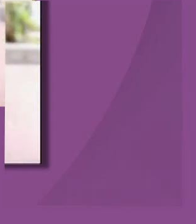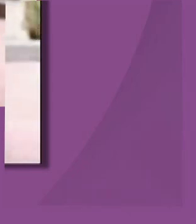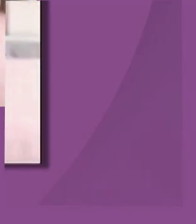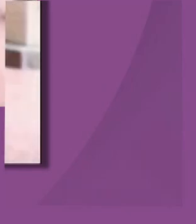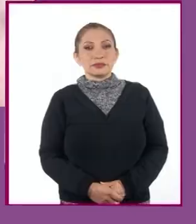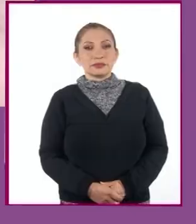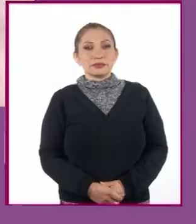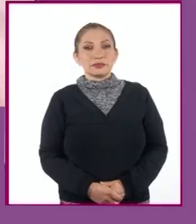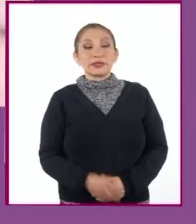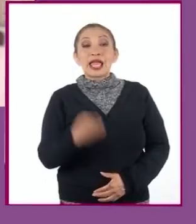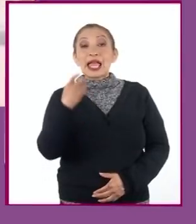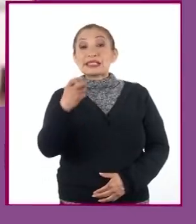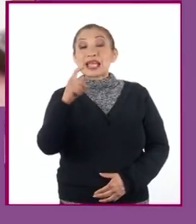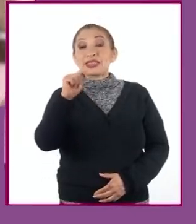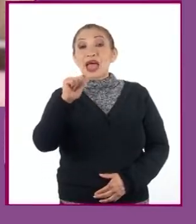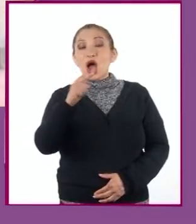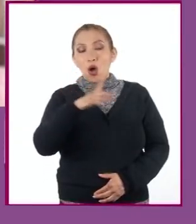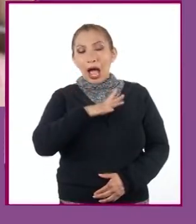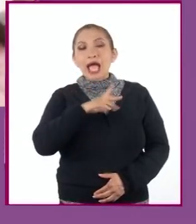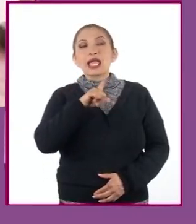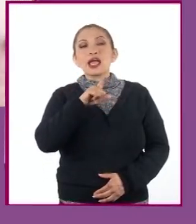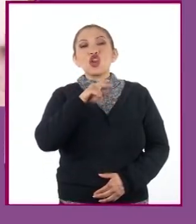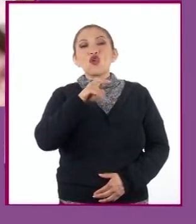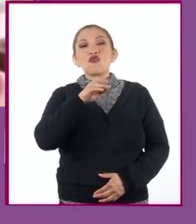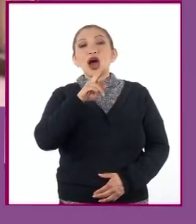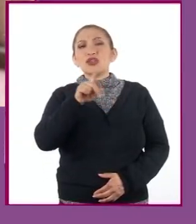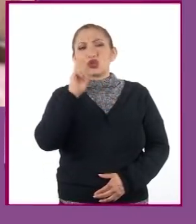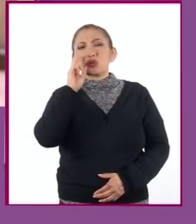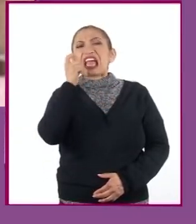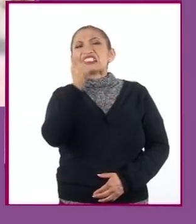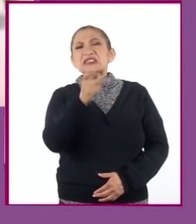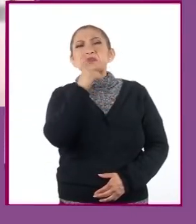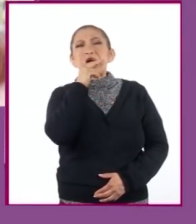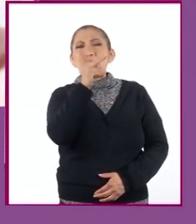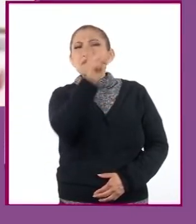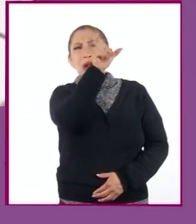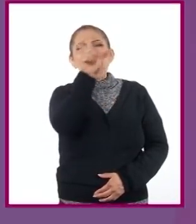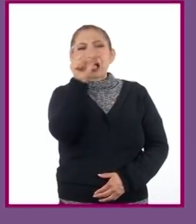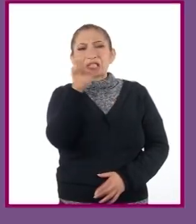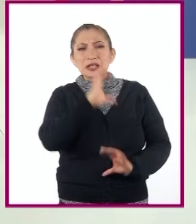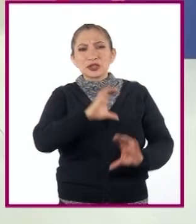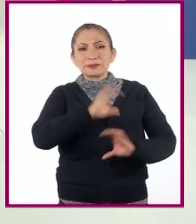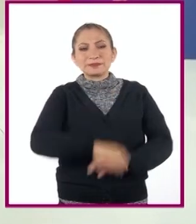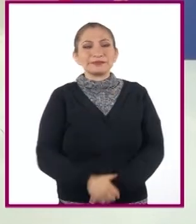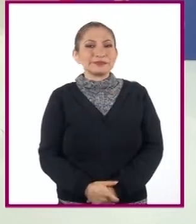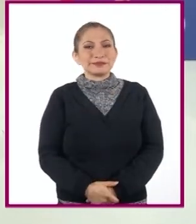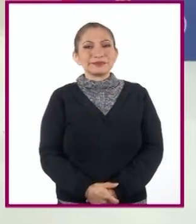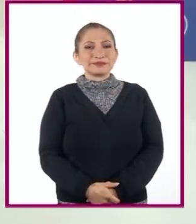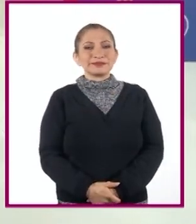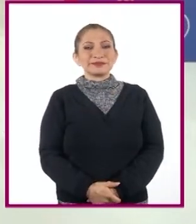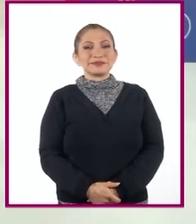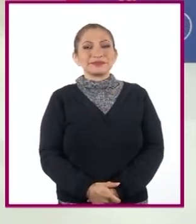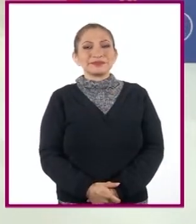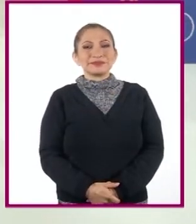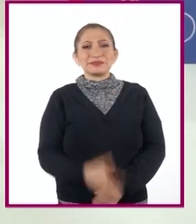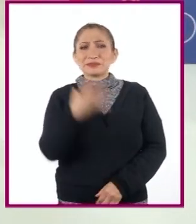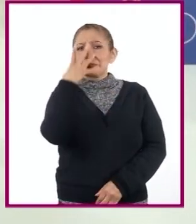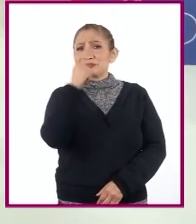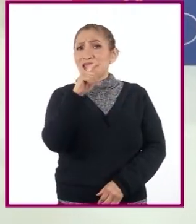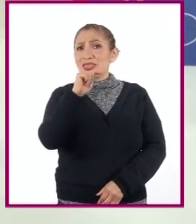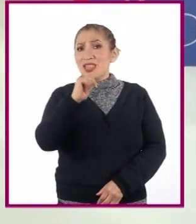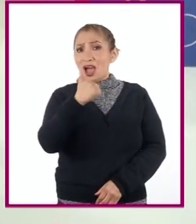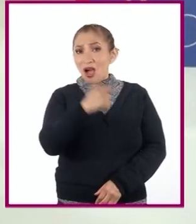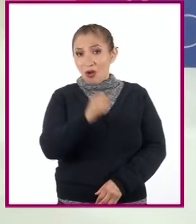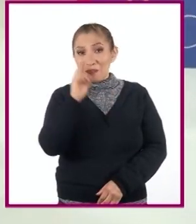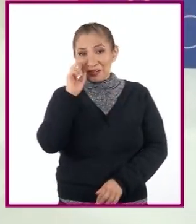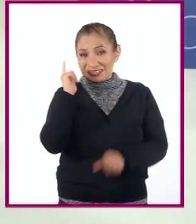Ese tango está en lunfardo. ¿Podrían identificar a qué se refiere esta canción? Adiós. ¡Qué hermoso tango!